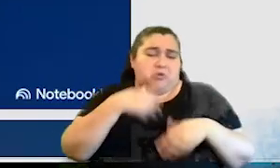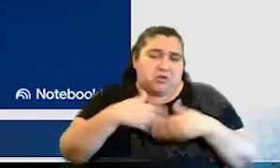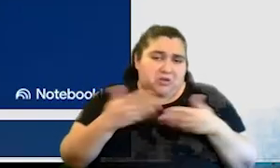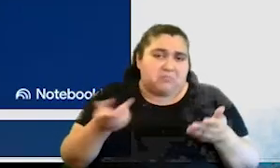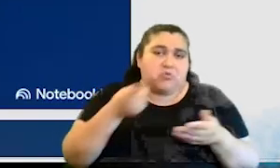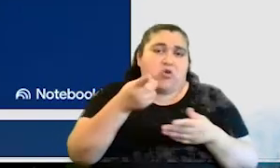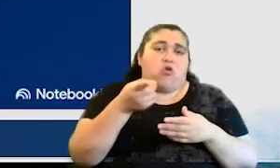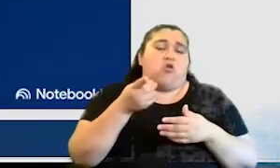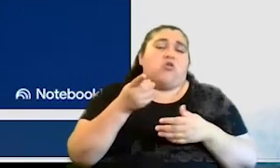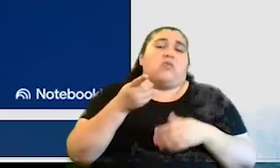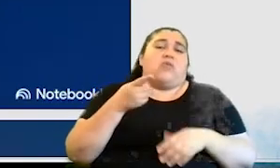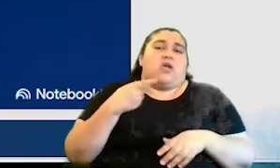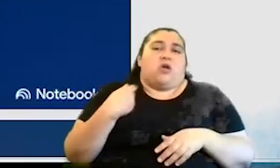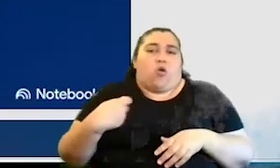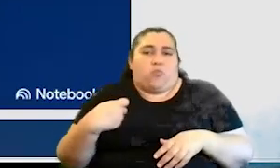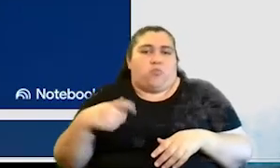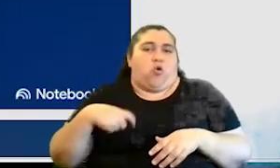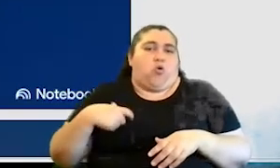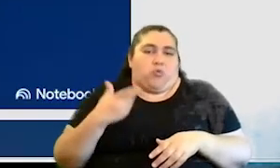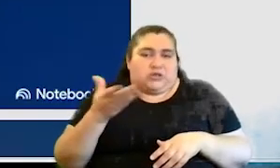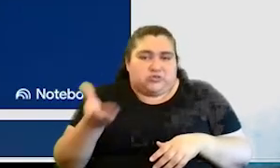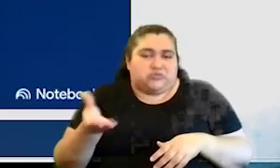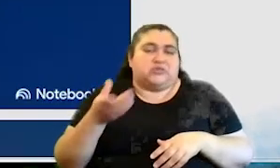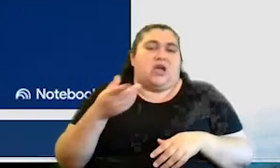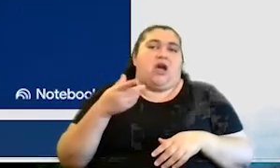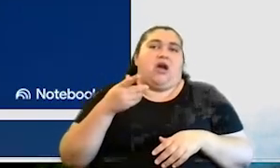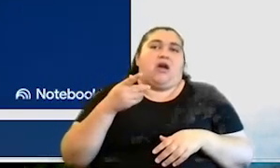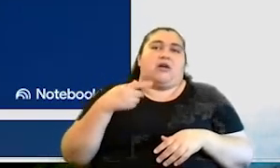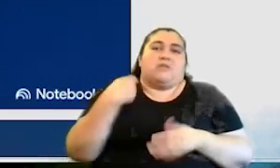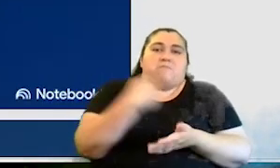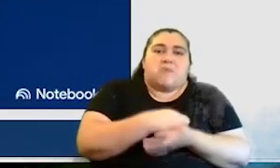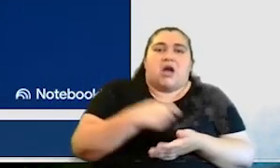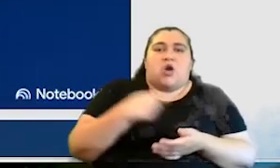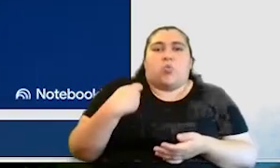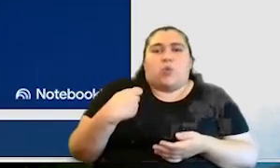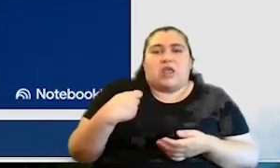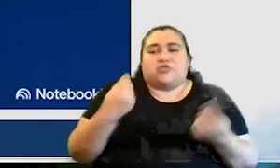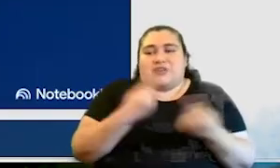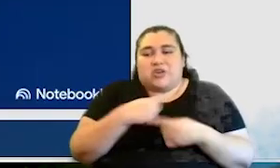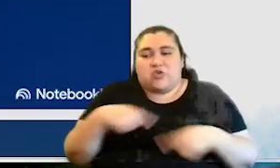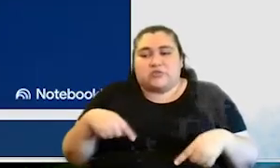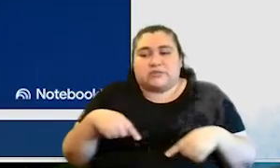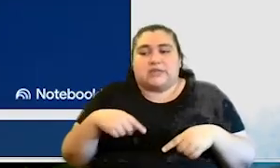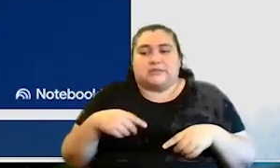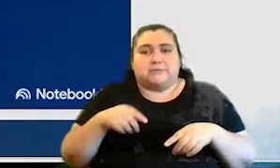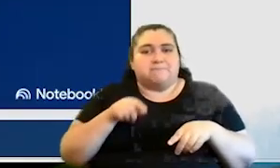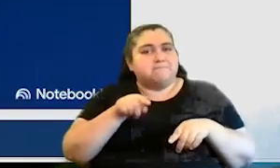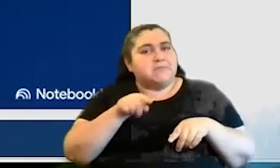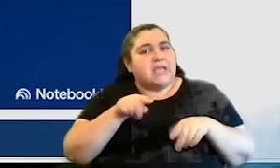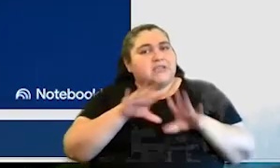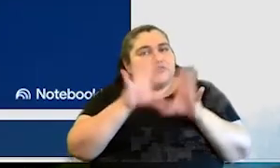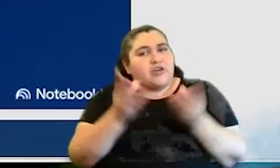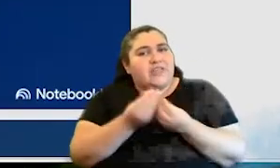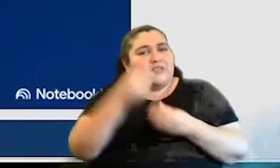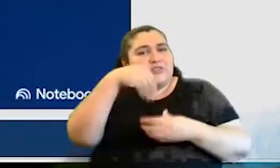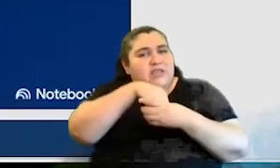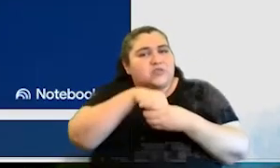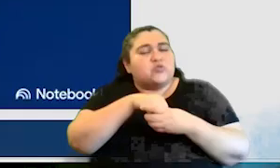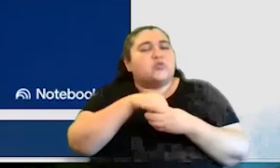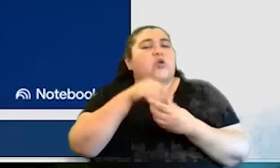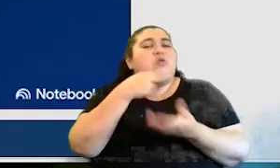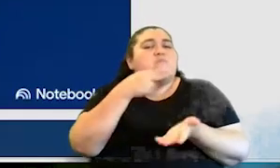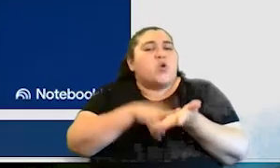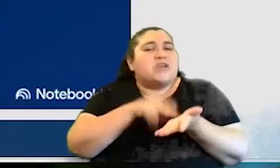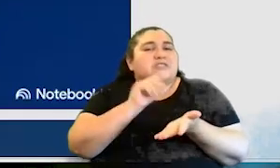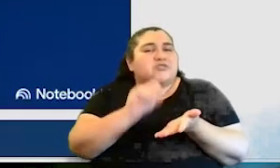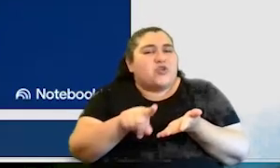de seguridad social que pague jubilaciones, que es el inciso C, que estén comprendidas dentro del impuesto, donde él tiene que actuar como agente de